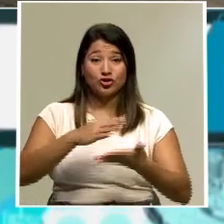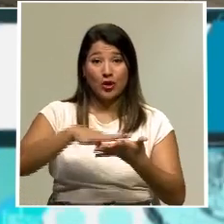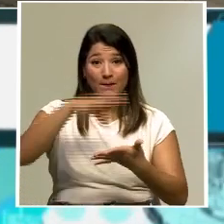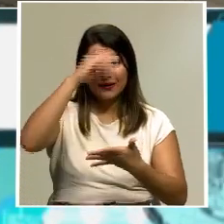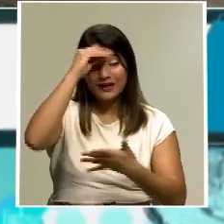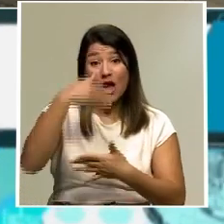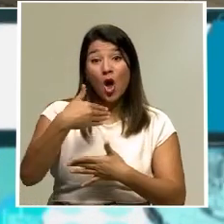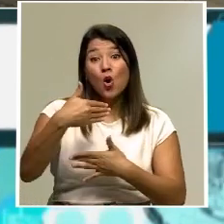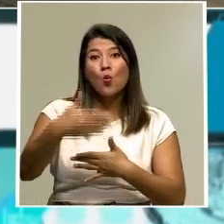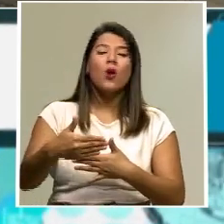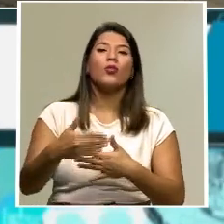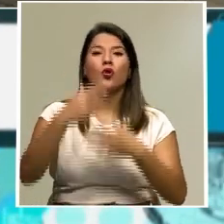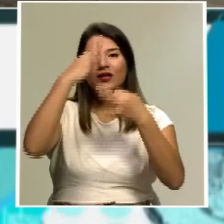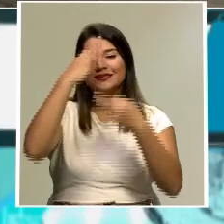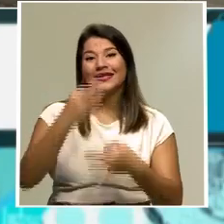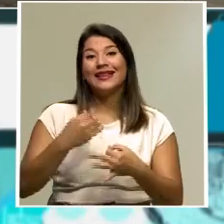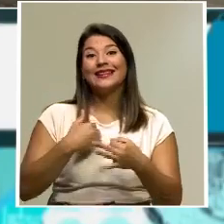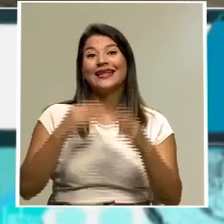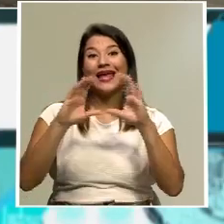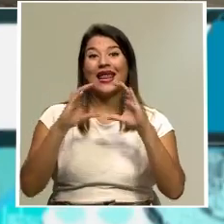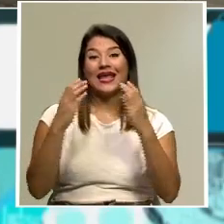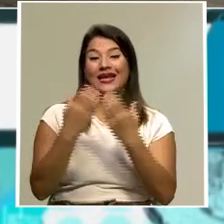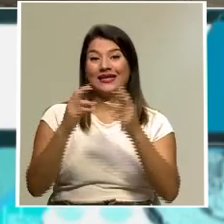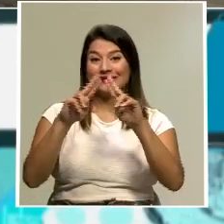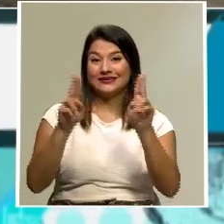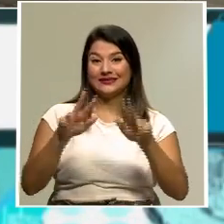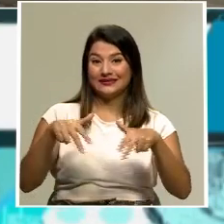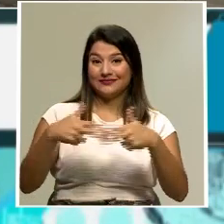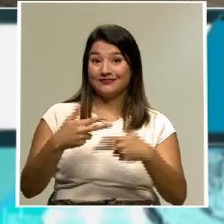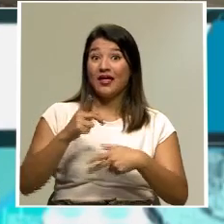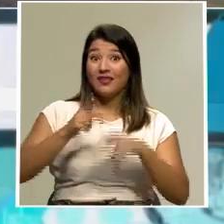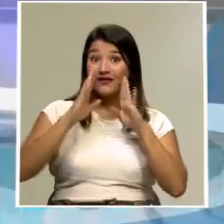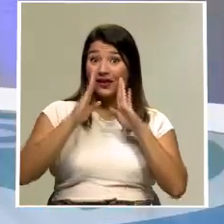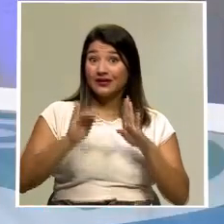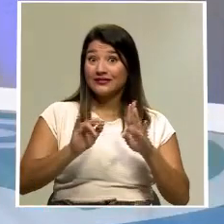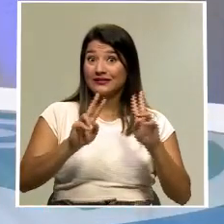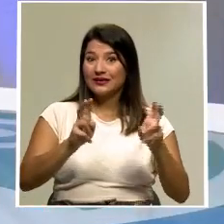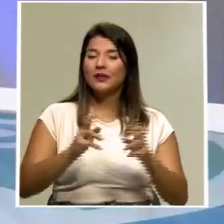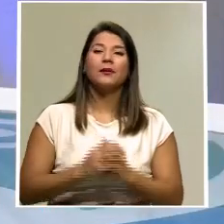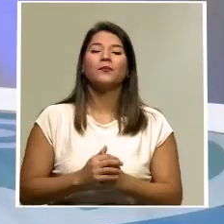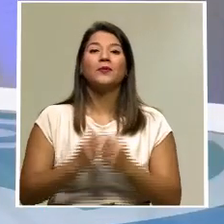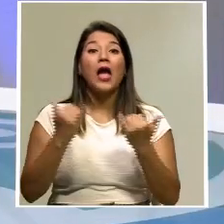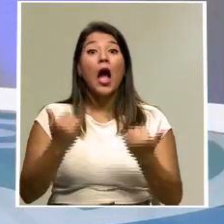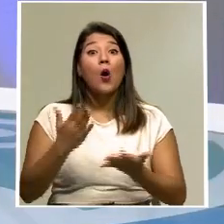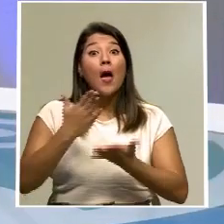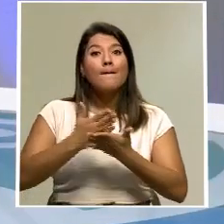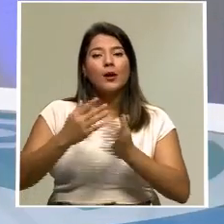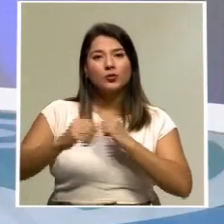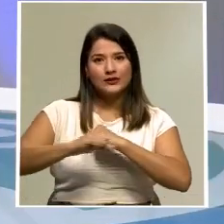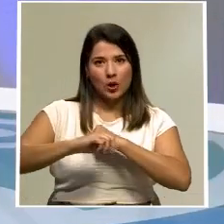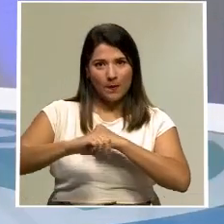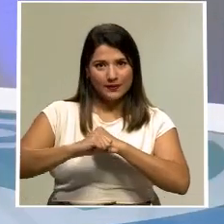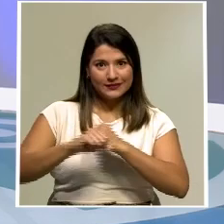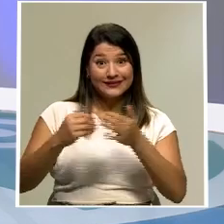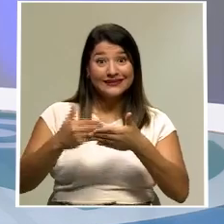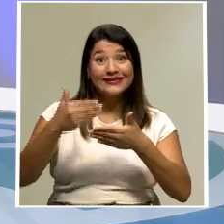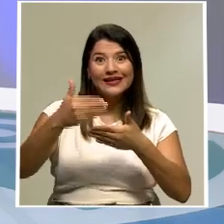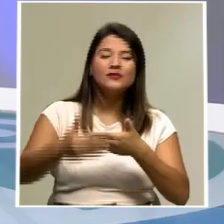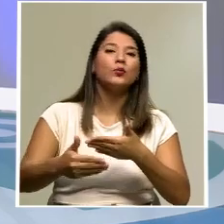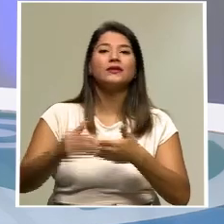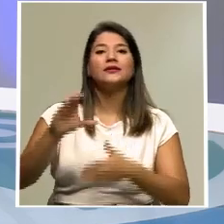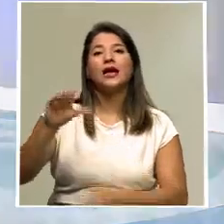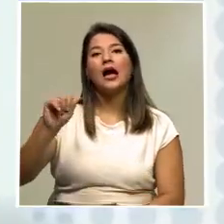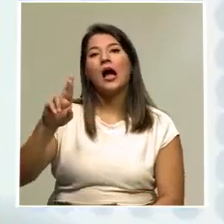un tema pendiente que se debe atender. Vamos a una pausa y al volver, Carolina